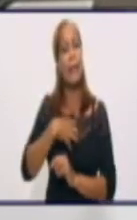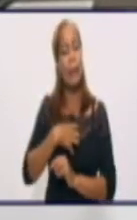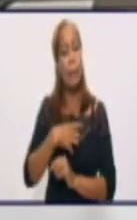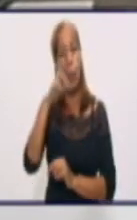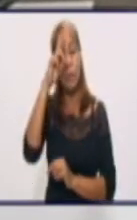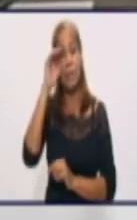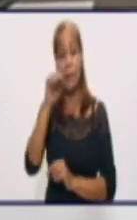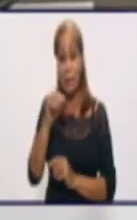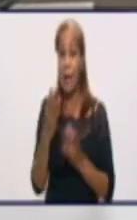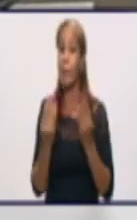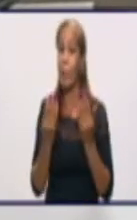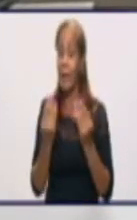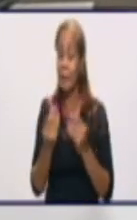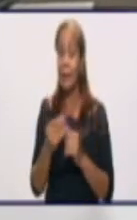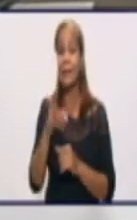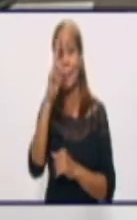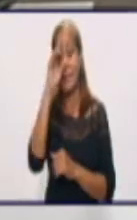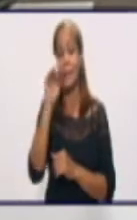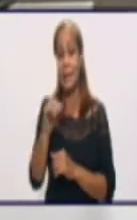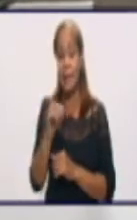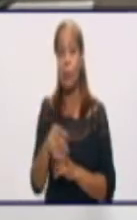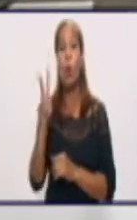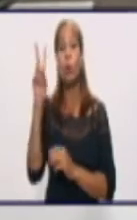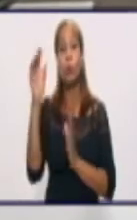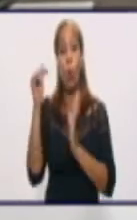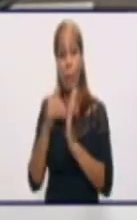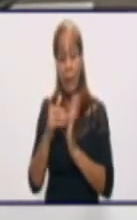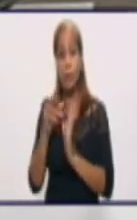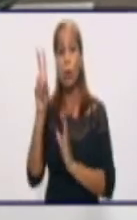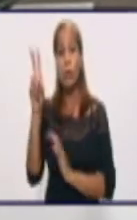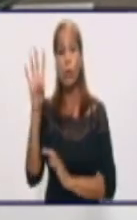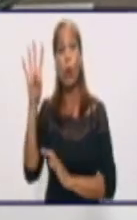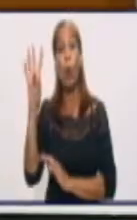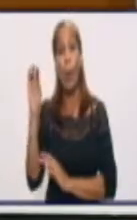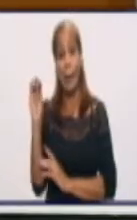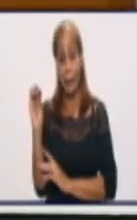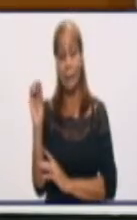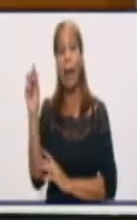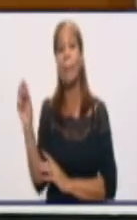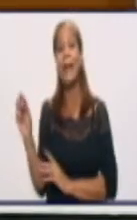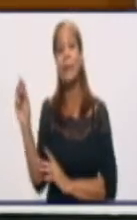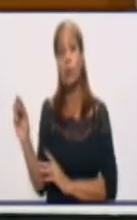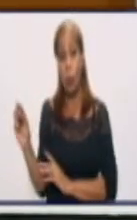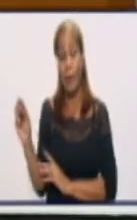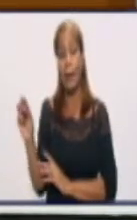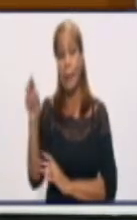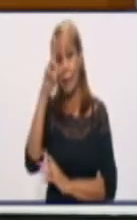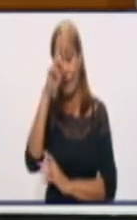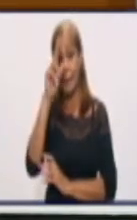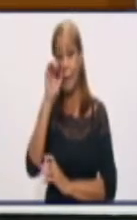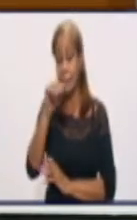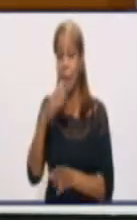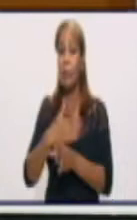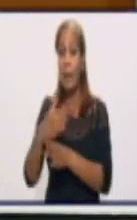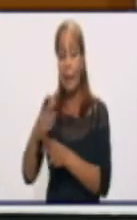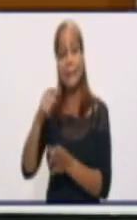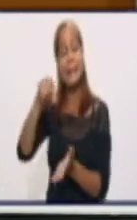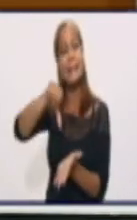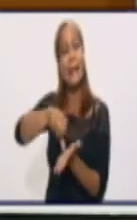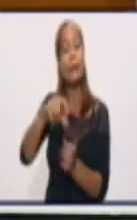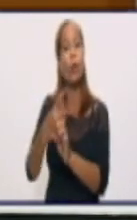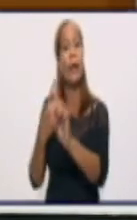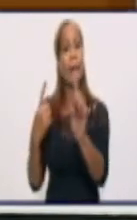cifra elevadísima de pacientes, 2.240 personas hoy están en los diferentes centros de aislamiento.